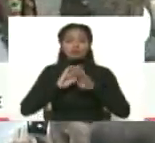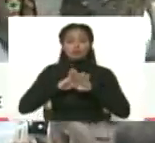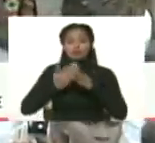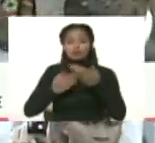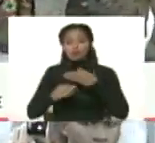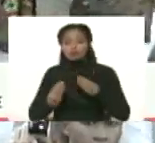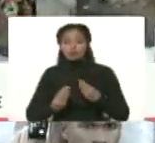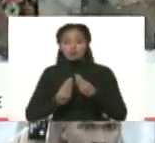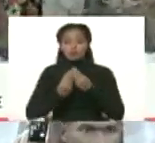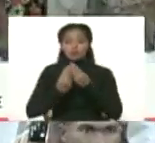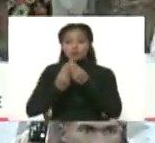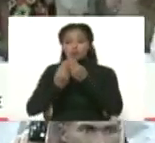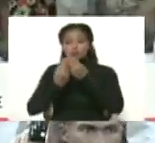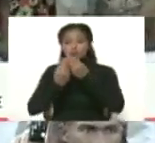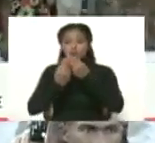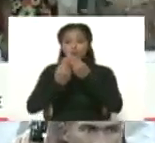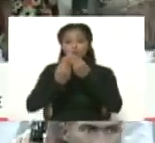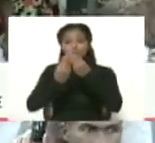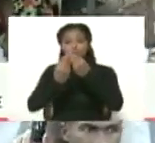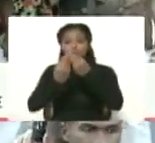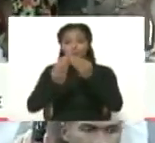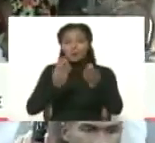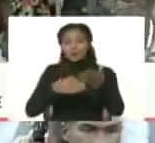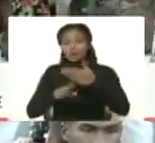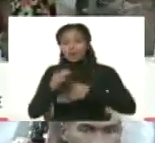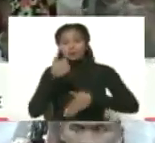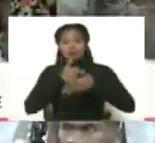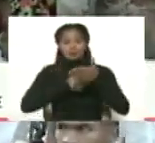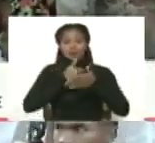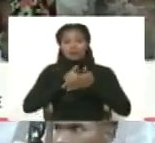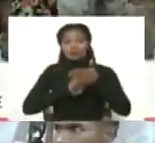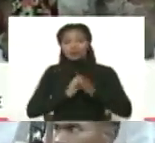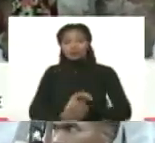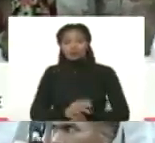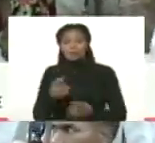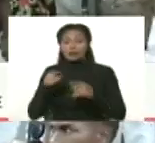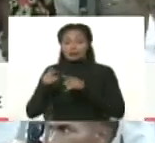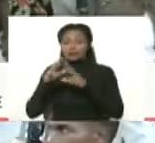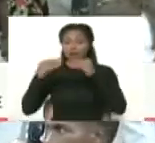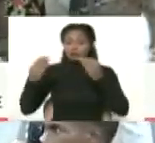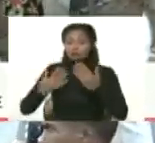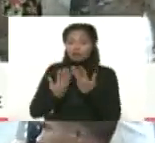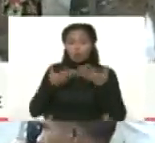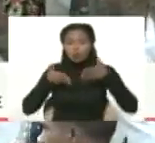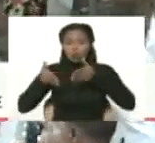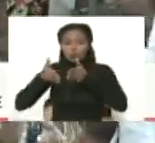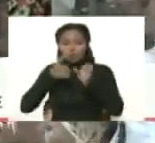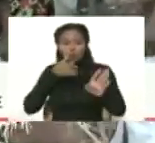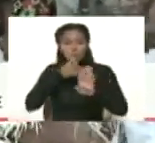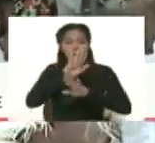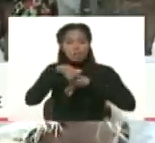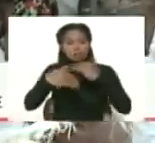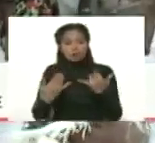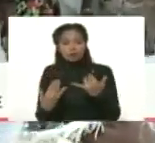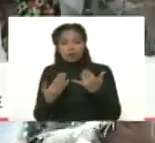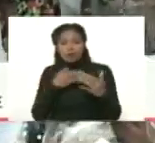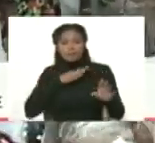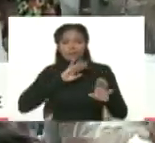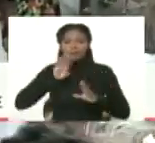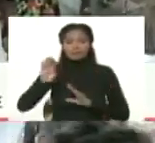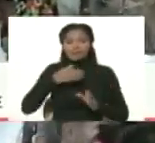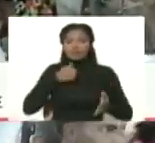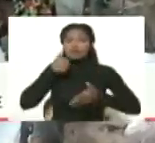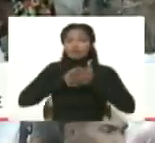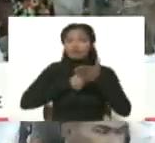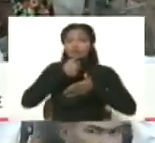luchar toditos juntos. Por mi patria voy a luchar. Para que todos caminemos ahora. Por mi patria